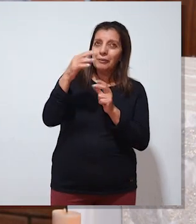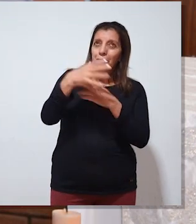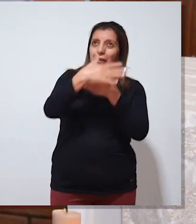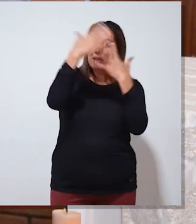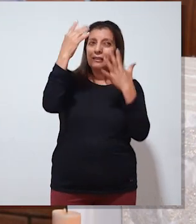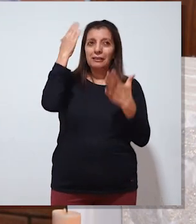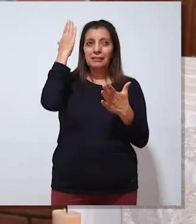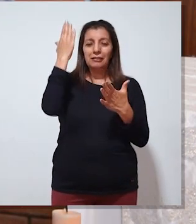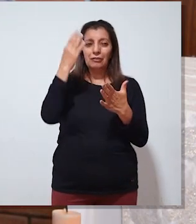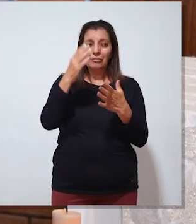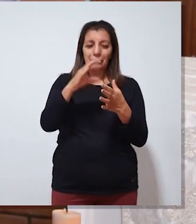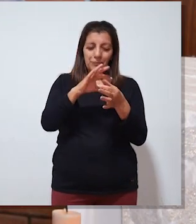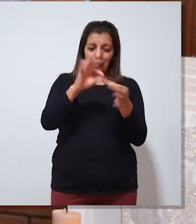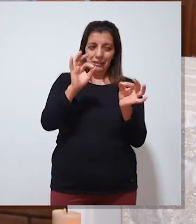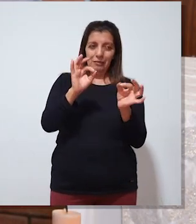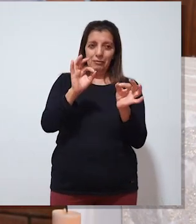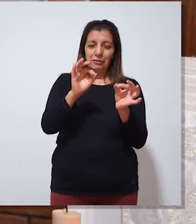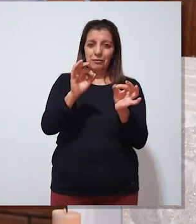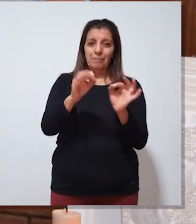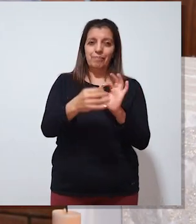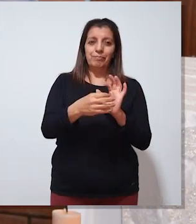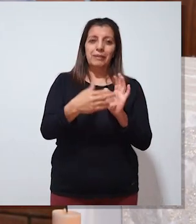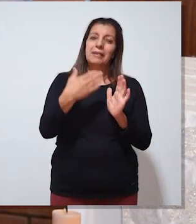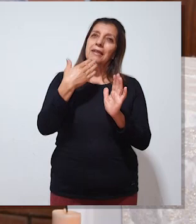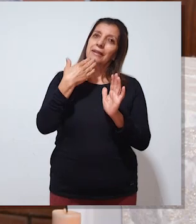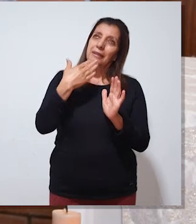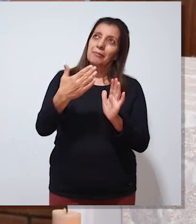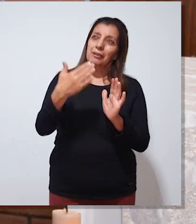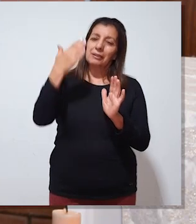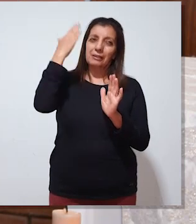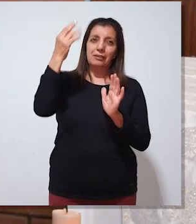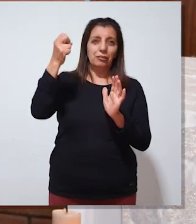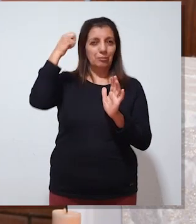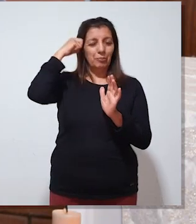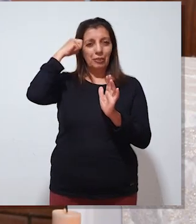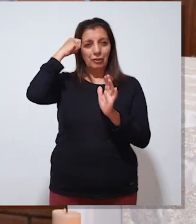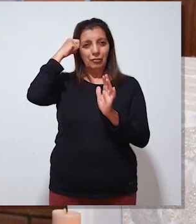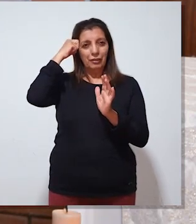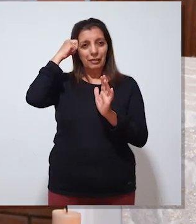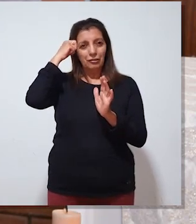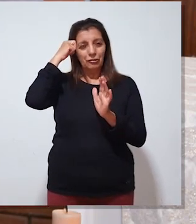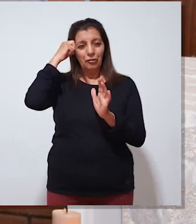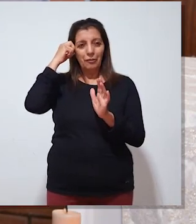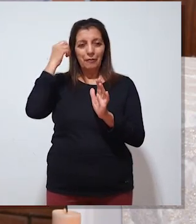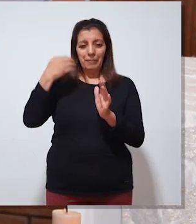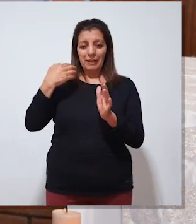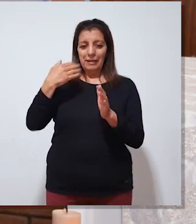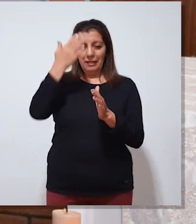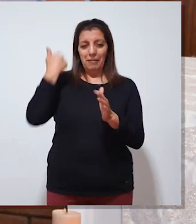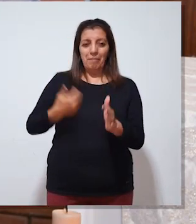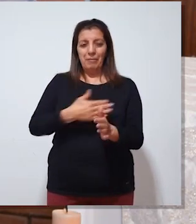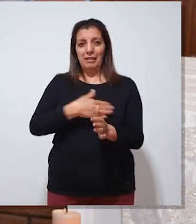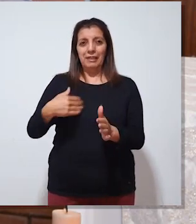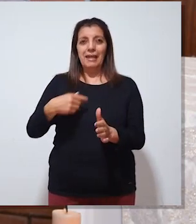salvadora. Damos gracias a Dios por los frutos del Congreso Mariano Nacional del 80 en Mendoza y como María